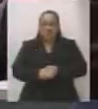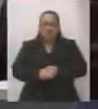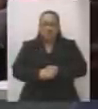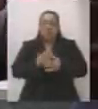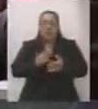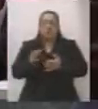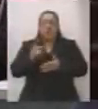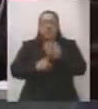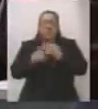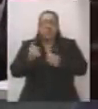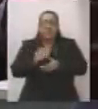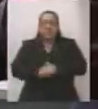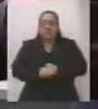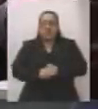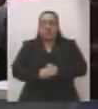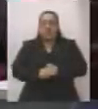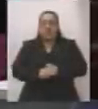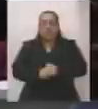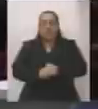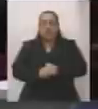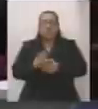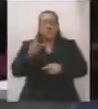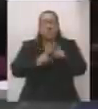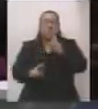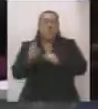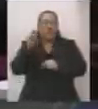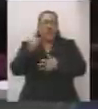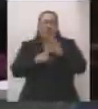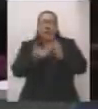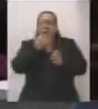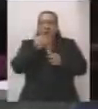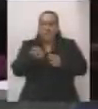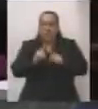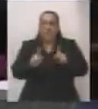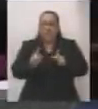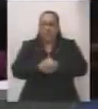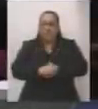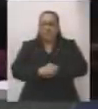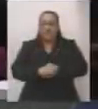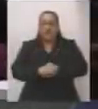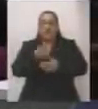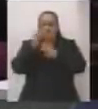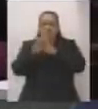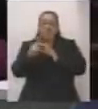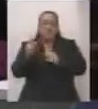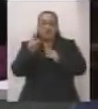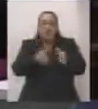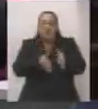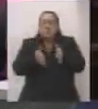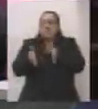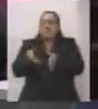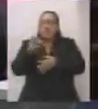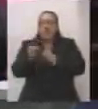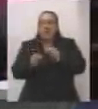plantea que hay razón para que así suceda, pero la minería es solamente una parte de